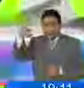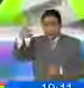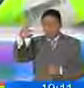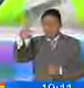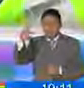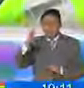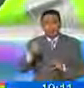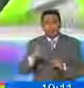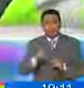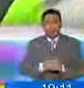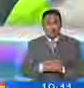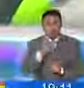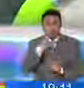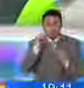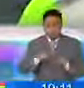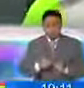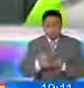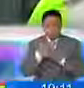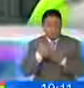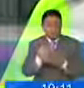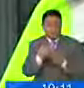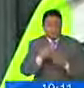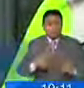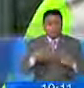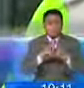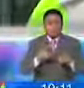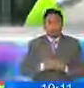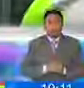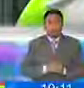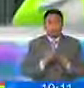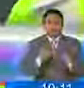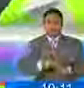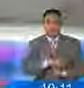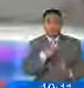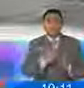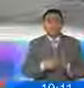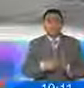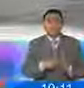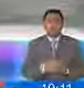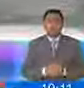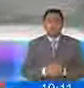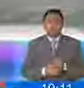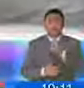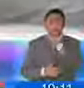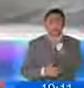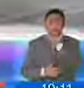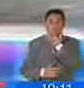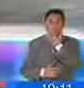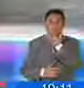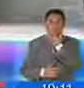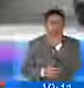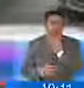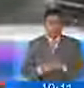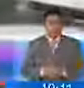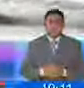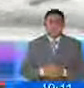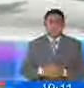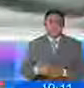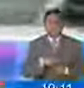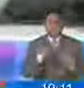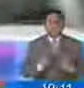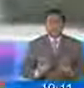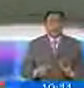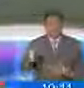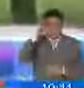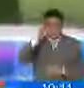el señor pueda colaborar con todos los datos para ver lo que sucedió. El cuerpo fue levantado por medicina legal y trasladado hasta la